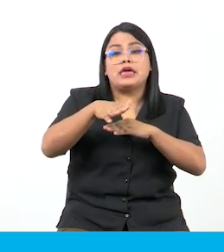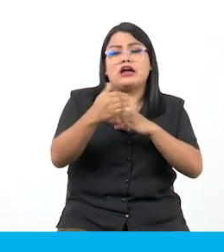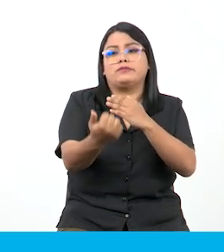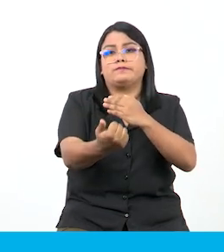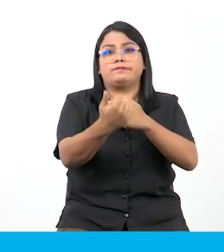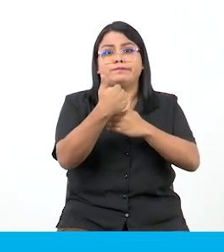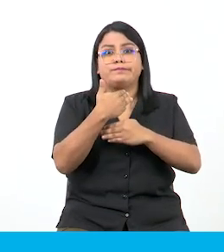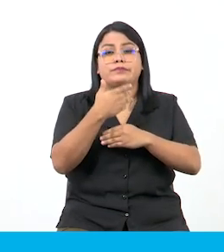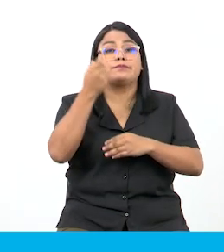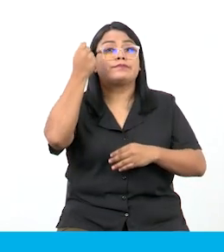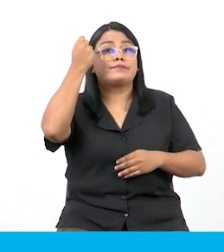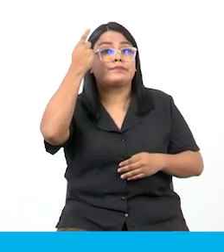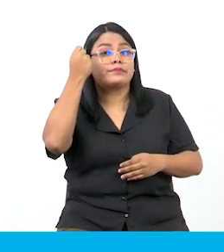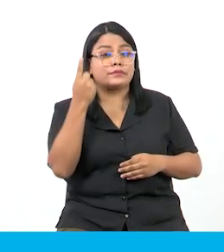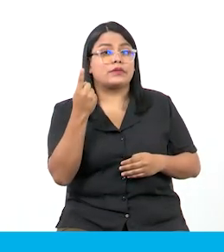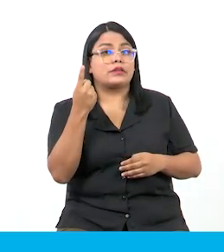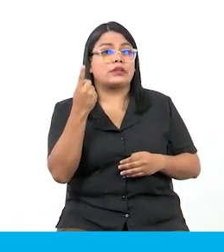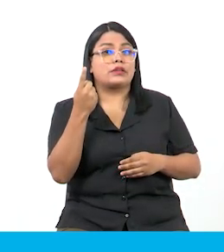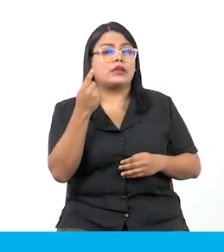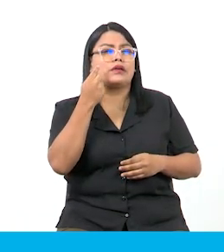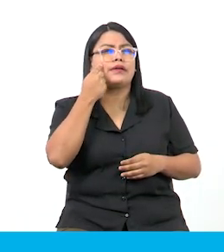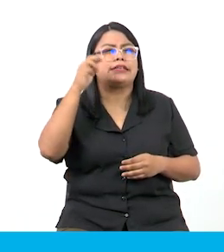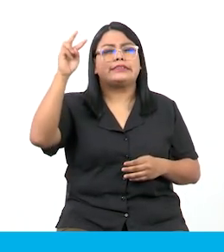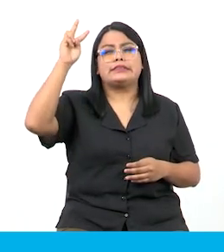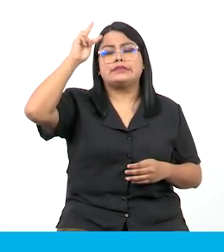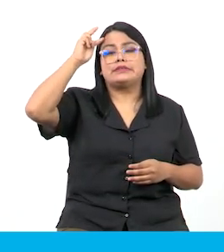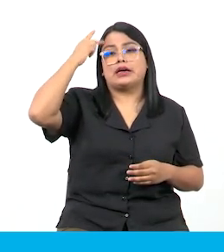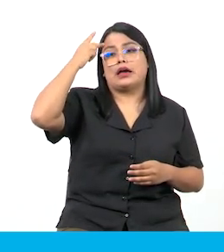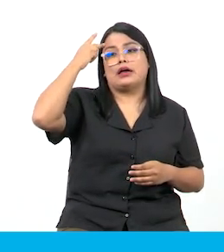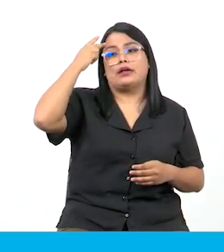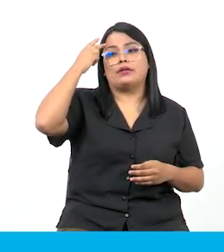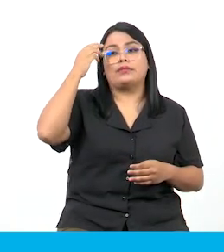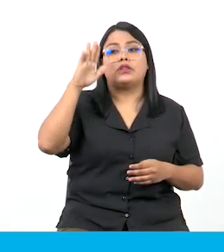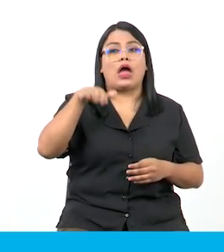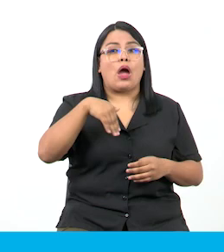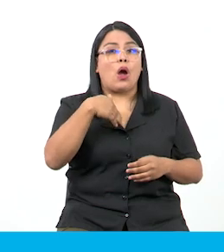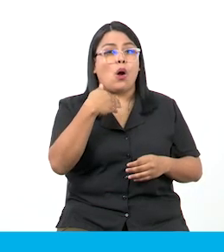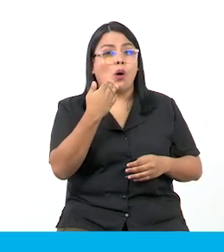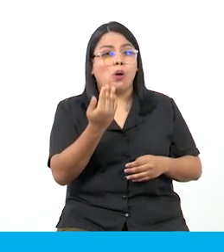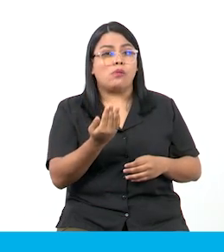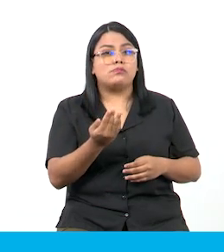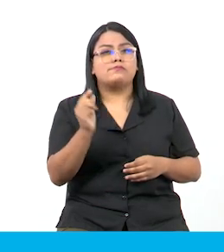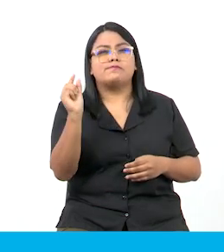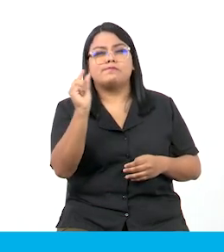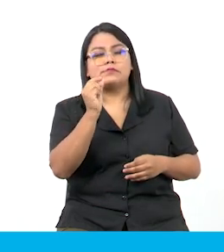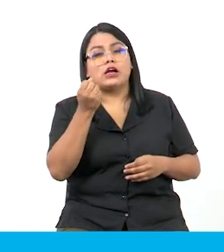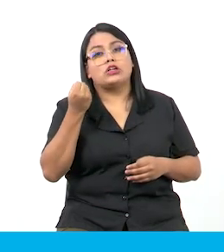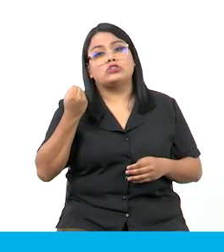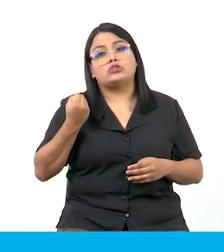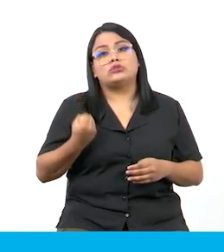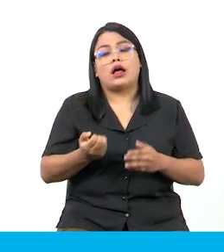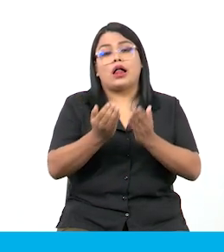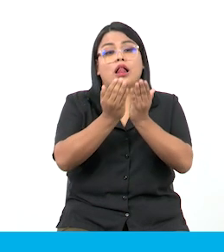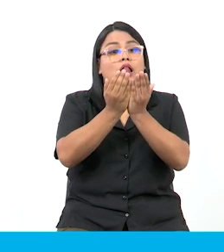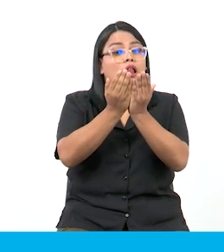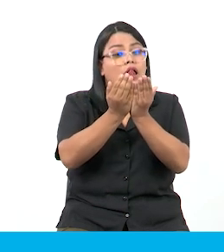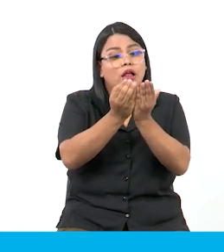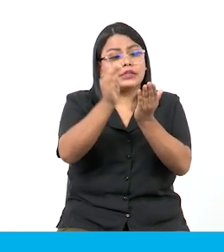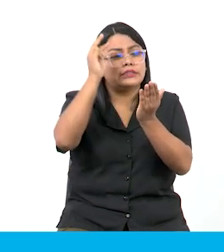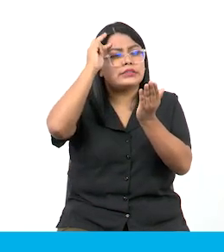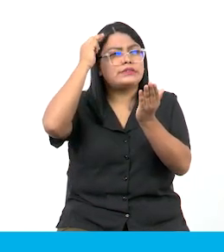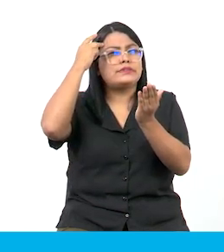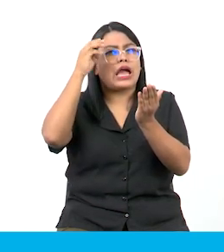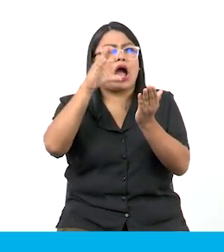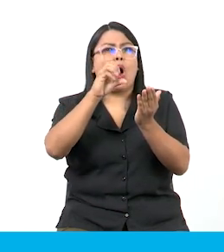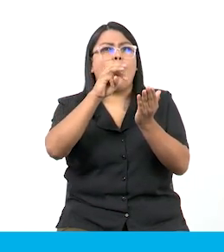el emisor y receptor. Comprensión y negociación del significado. Después se le pide al estudiantado